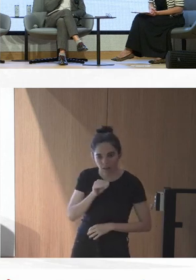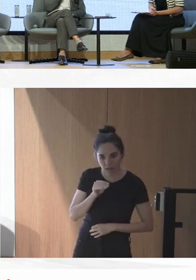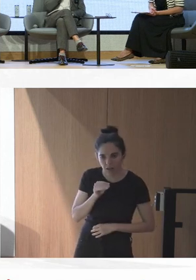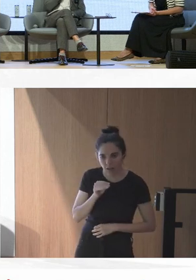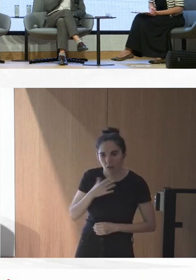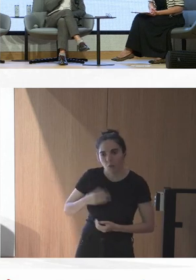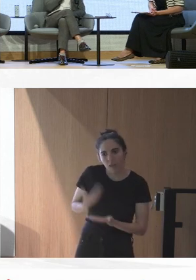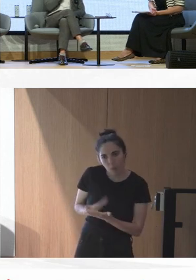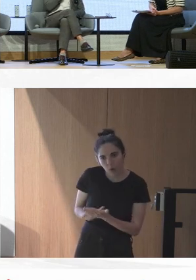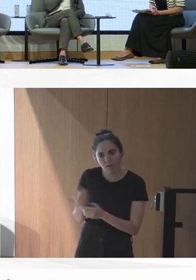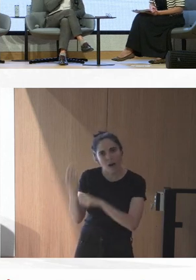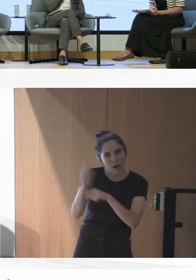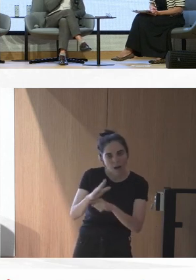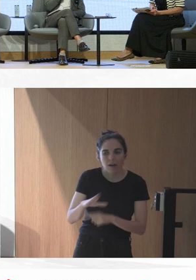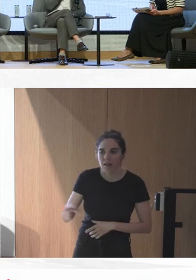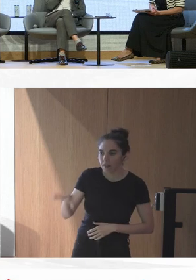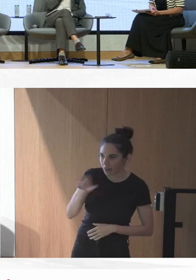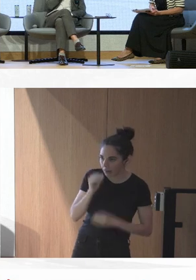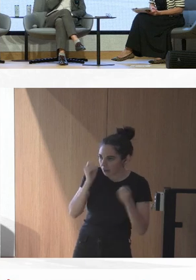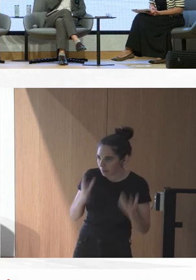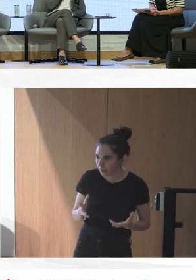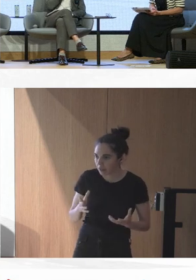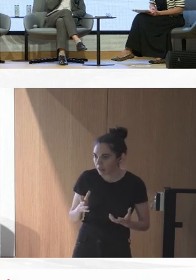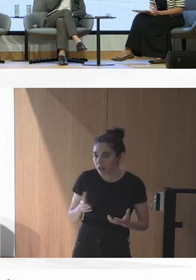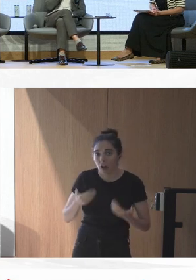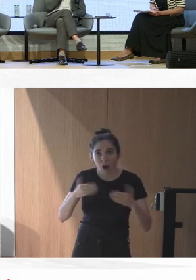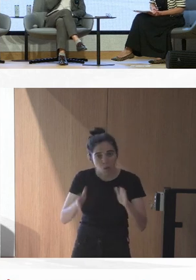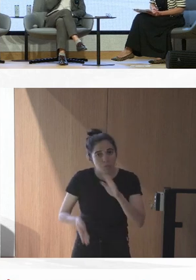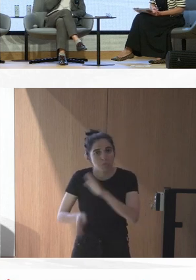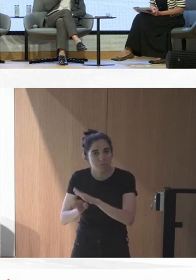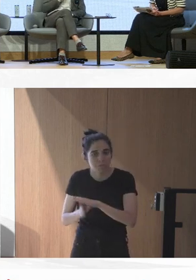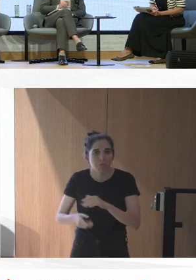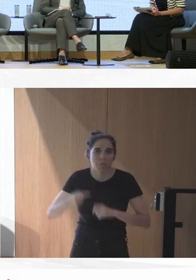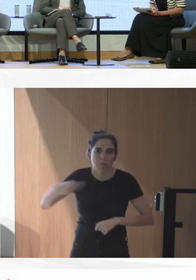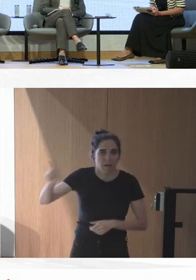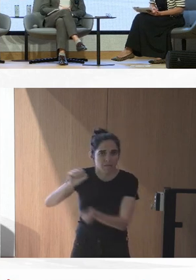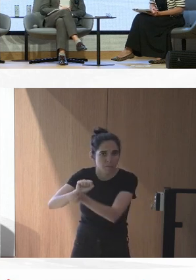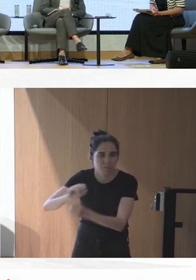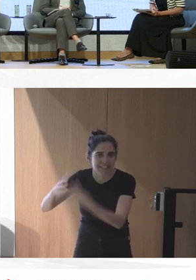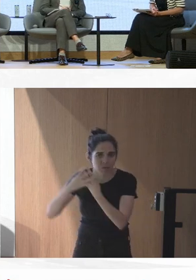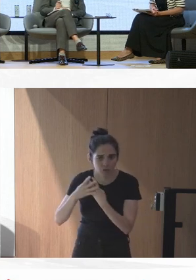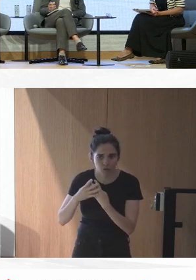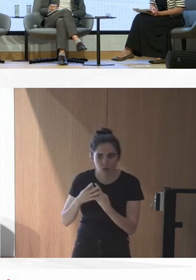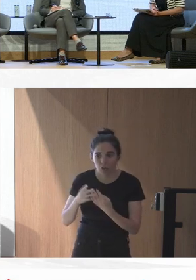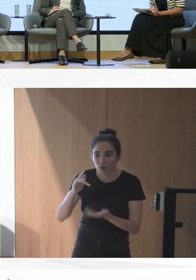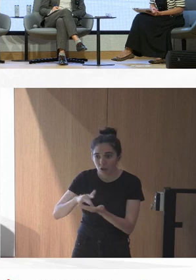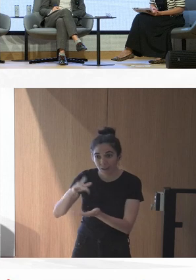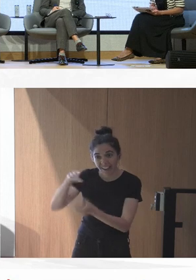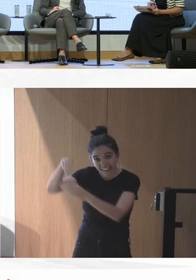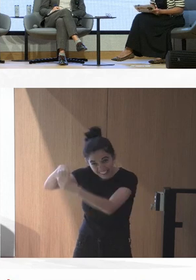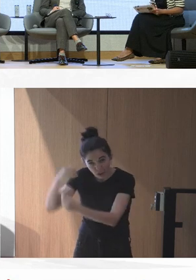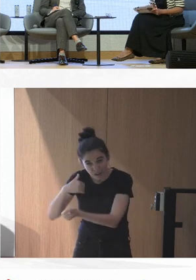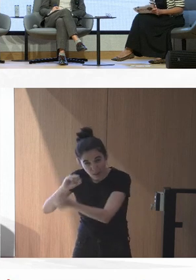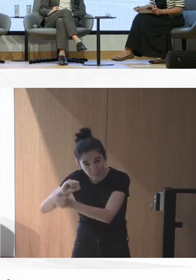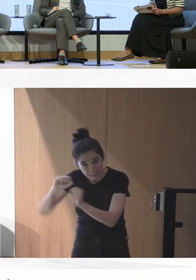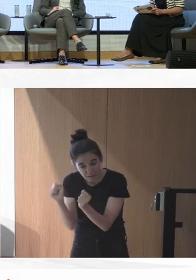pruebas y evidencias, pero eso no ha evitado que sigan yendo a prisión, que cuando están en prisión se enfrentan en situaciones terribles y que una vez